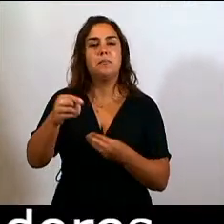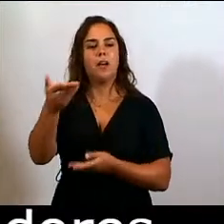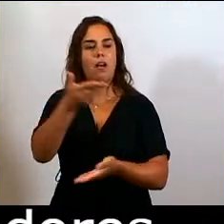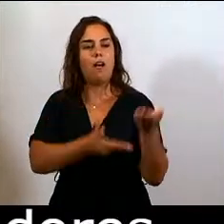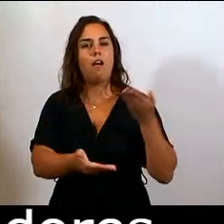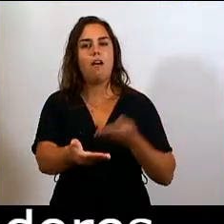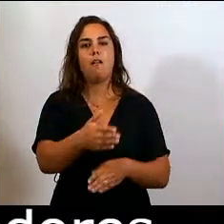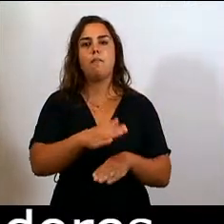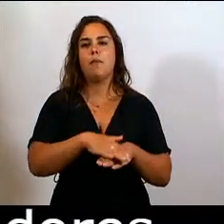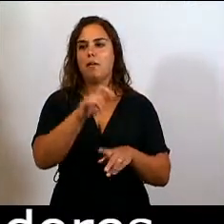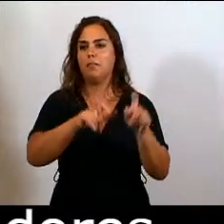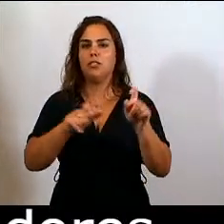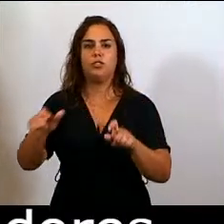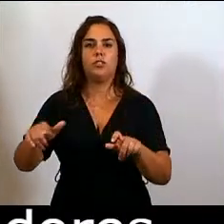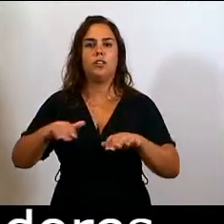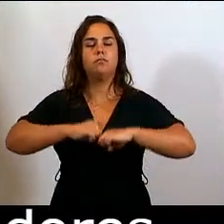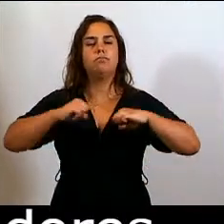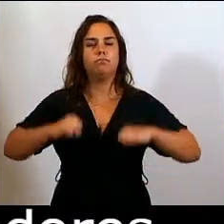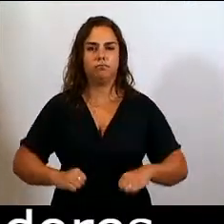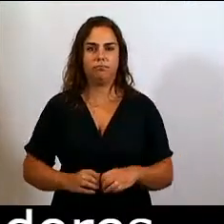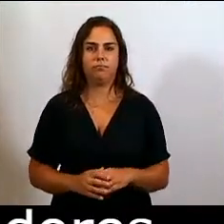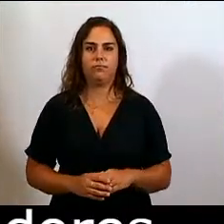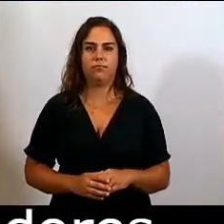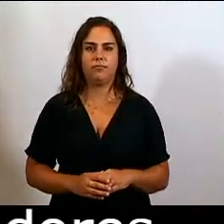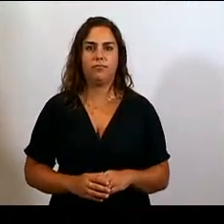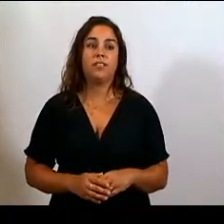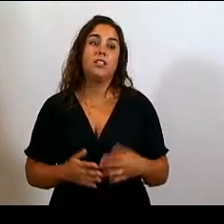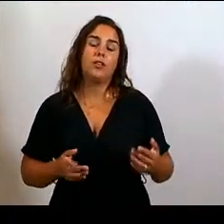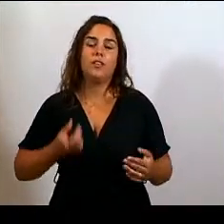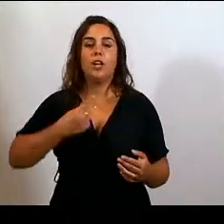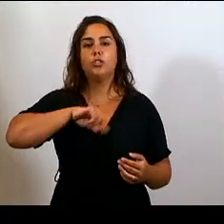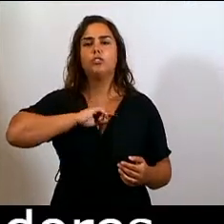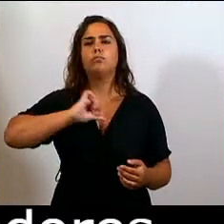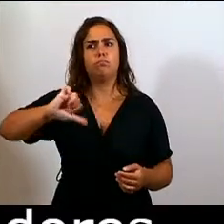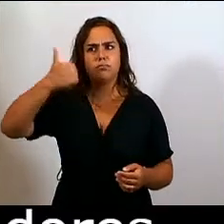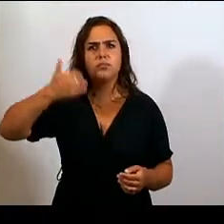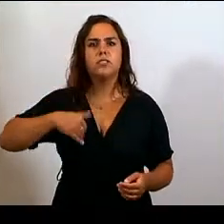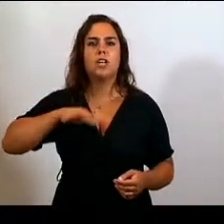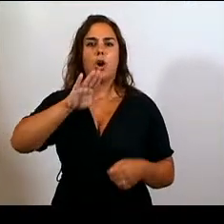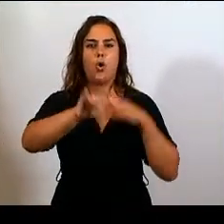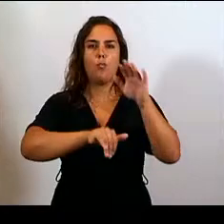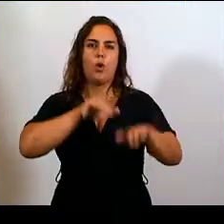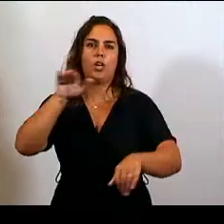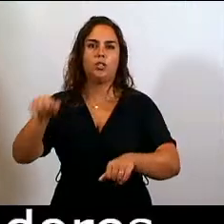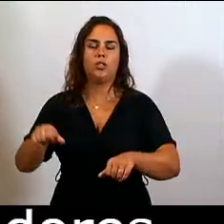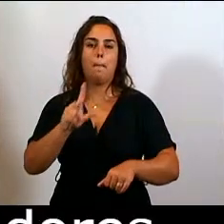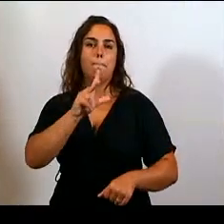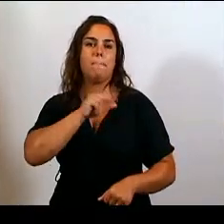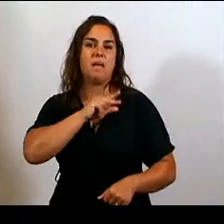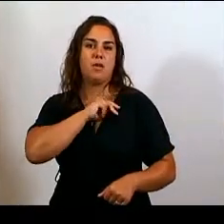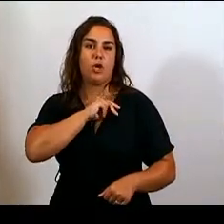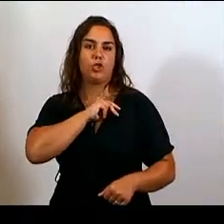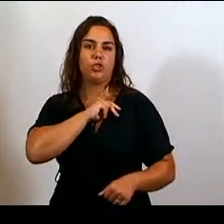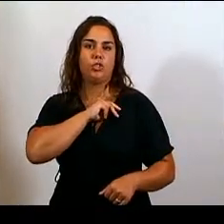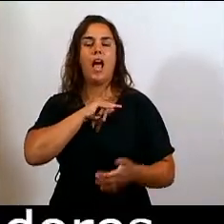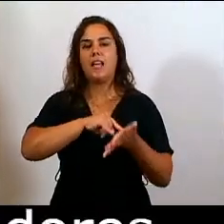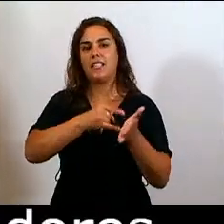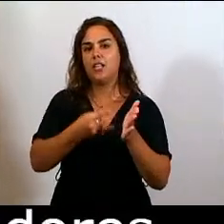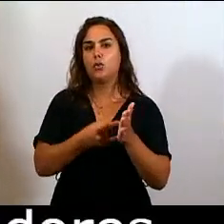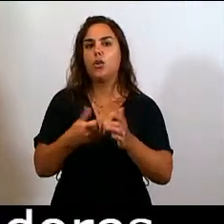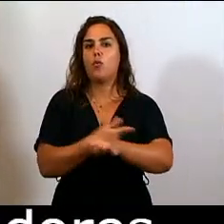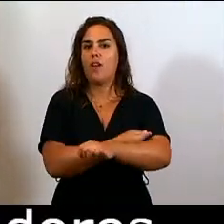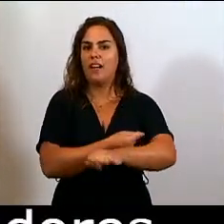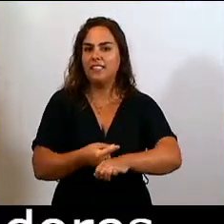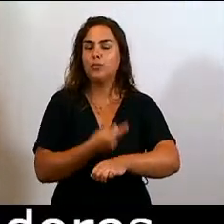fijar población. Bajo esta premisa, hemos dado luz verde a la convocatoria de los Premios de Arquitectura y Urbanismo de